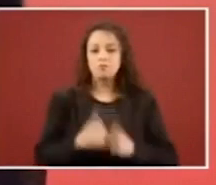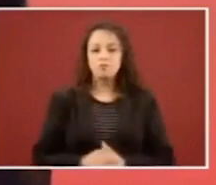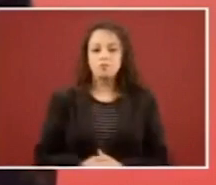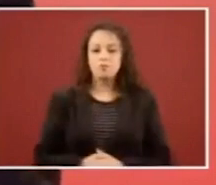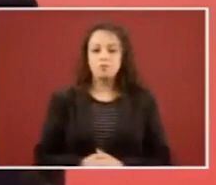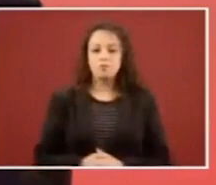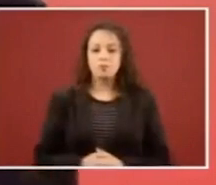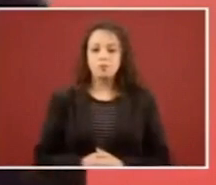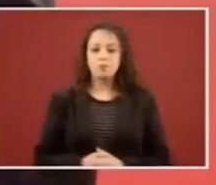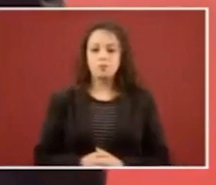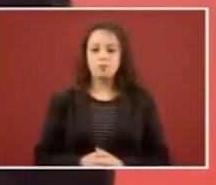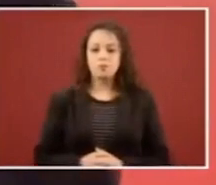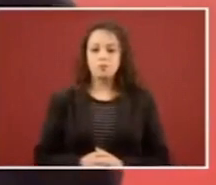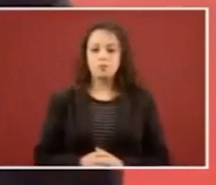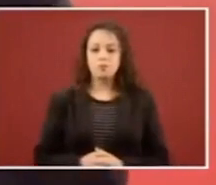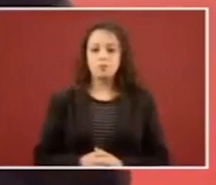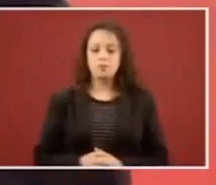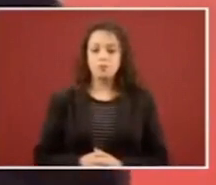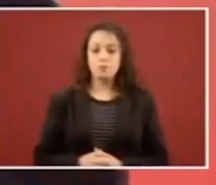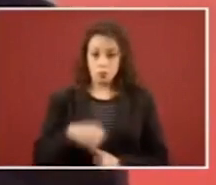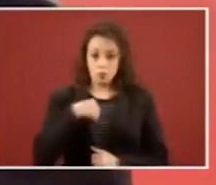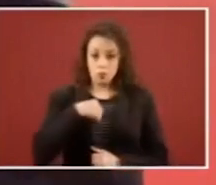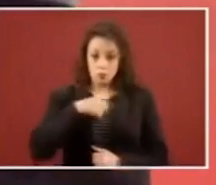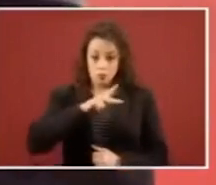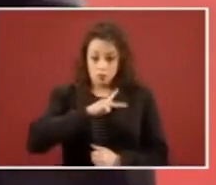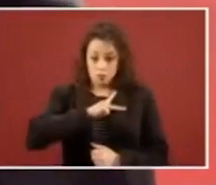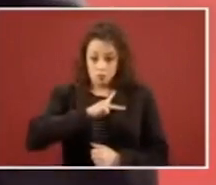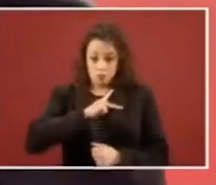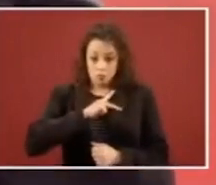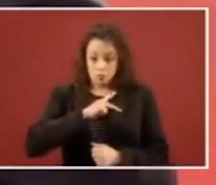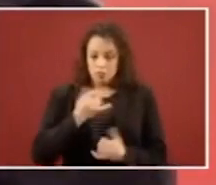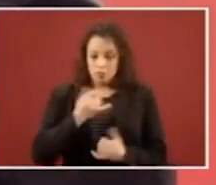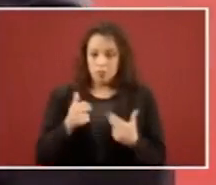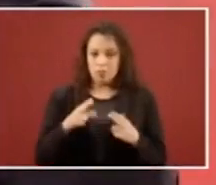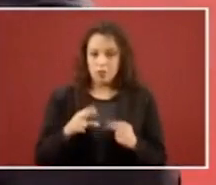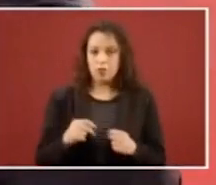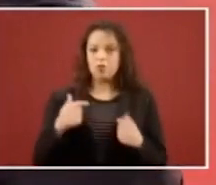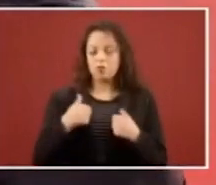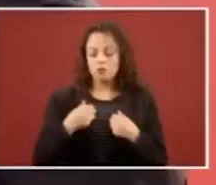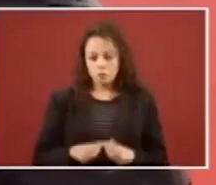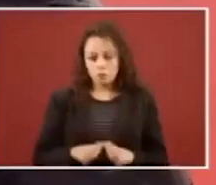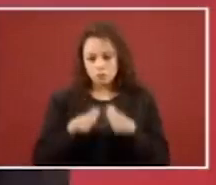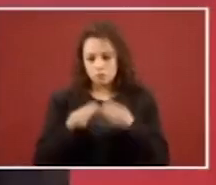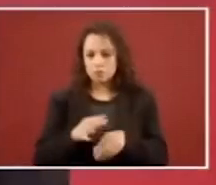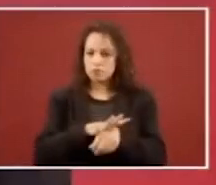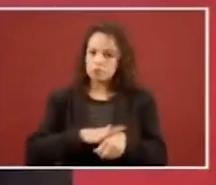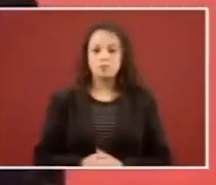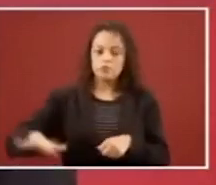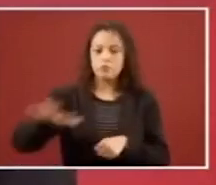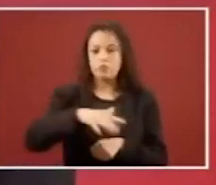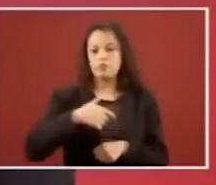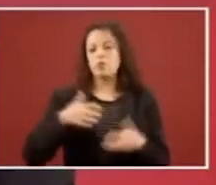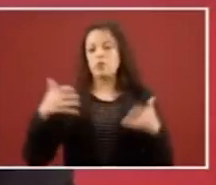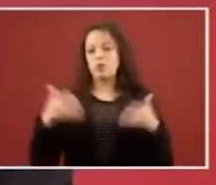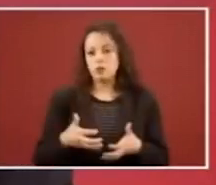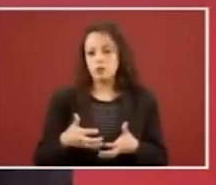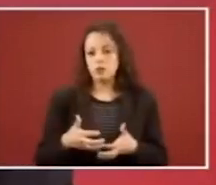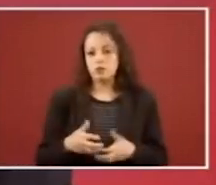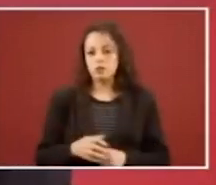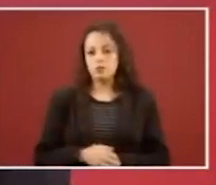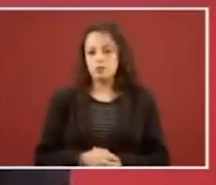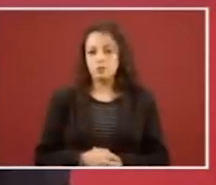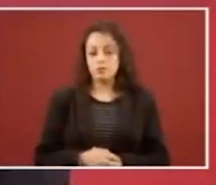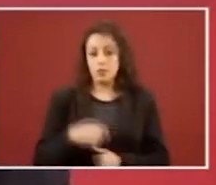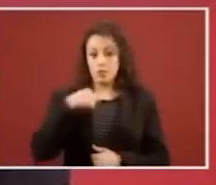Yo ya no me pertenezco. Yo tengo una misión que cumplir y yo no le voy a fallar al